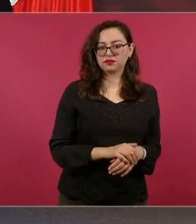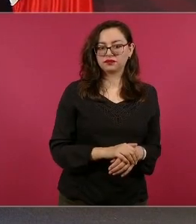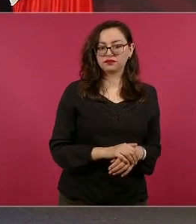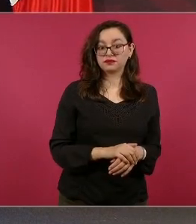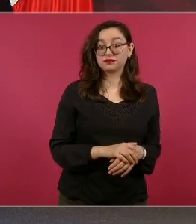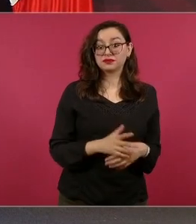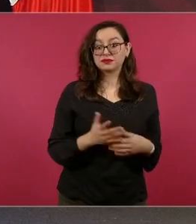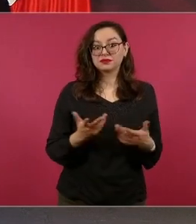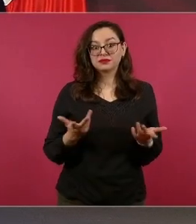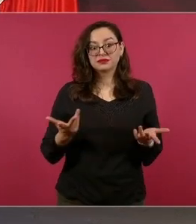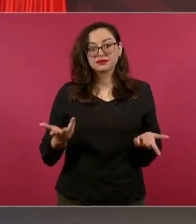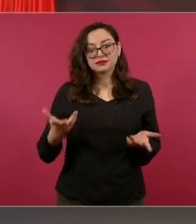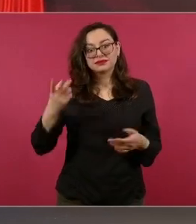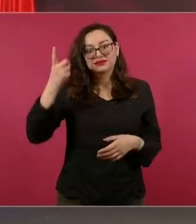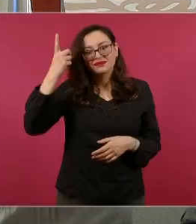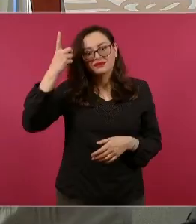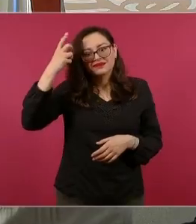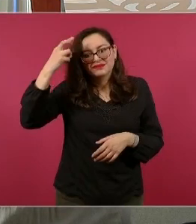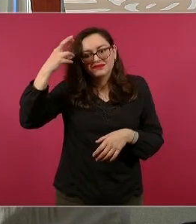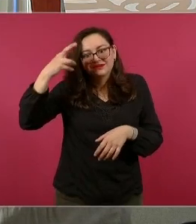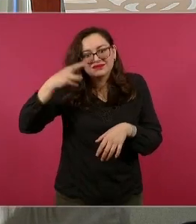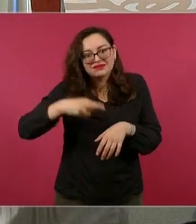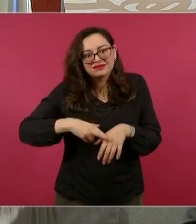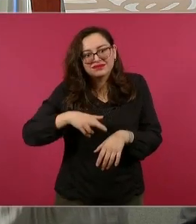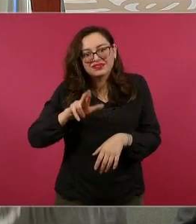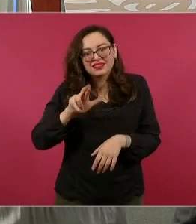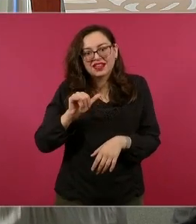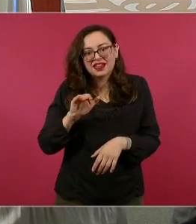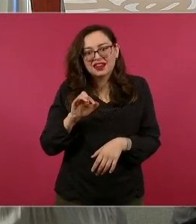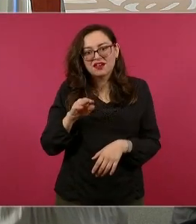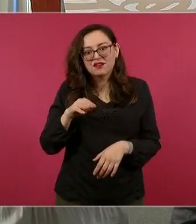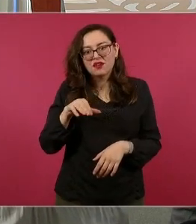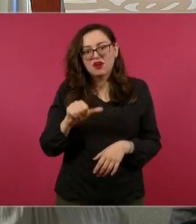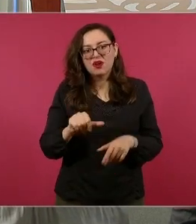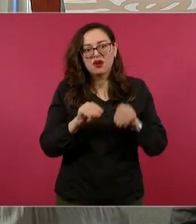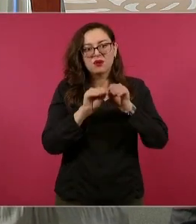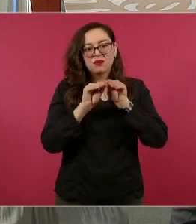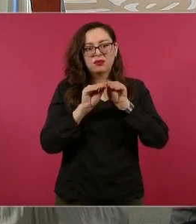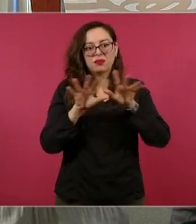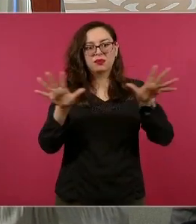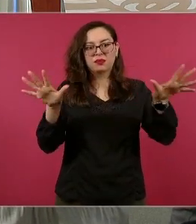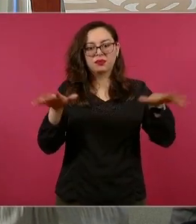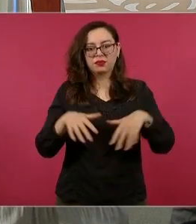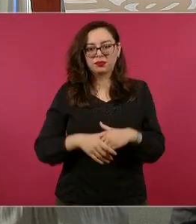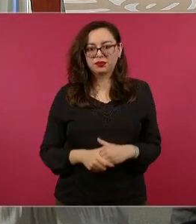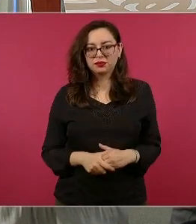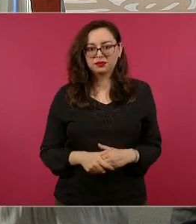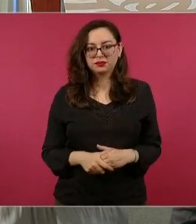El director del periódico Reforma, creo que se llama Lázaro Ríos.